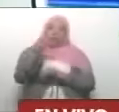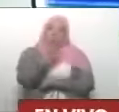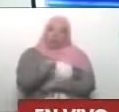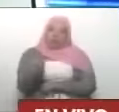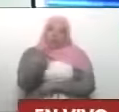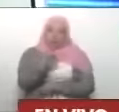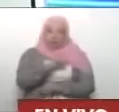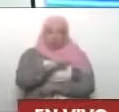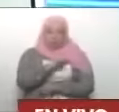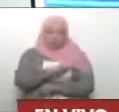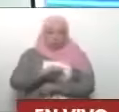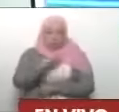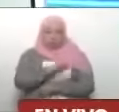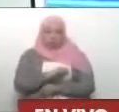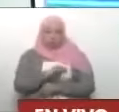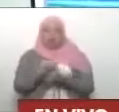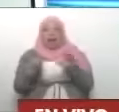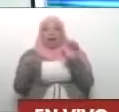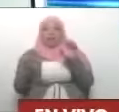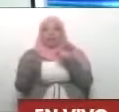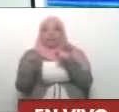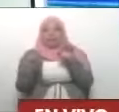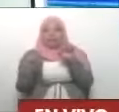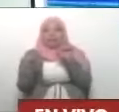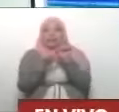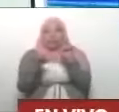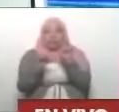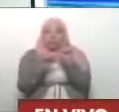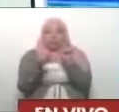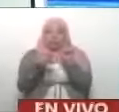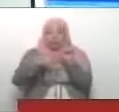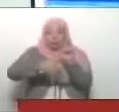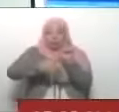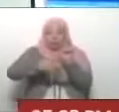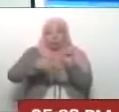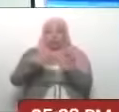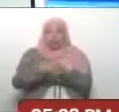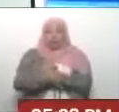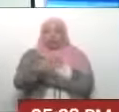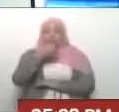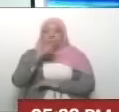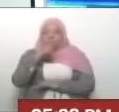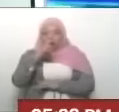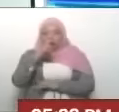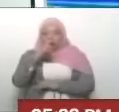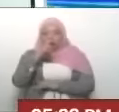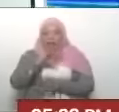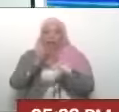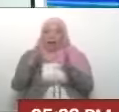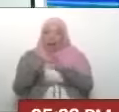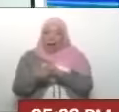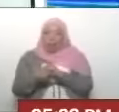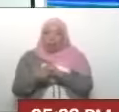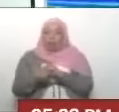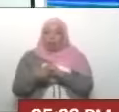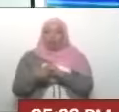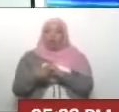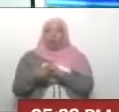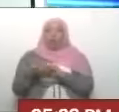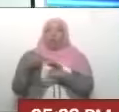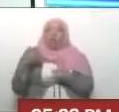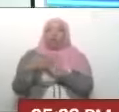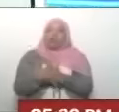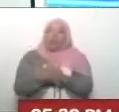telesurtv.net. Vamos a la introducción de la nota. Presidente venezolano Nicolás Maduro anunció el sábado cambios en su gabinete de gobierno, un